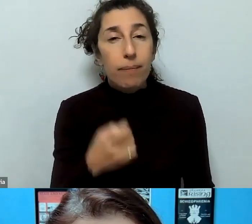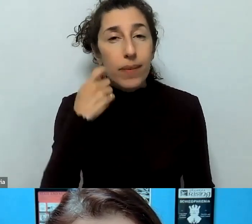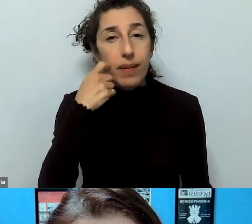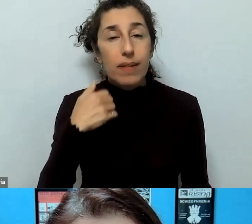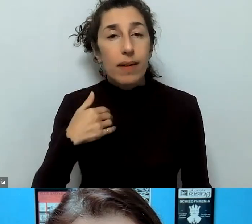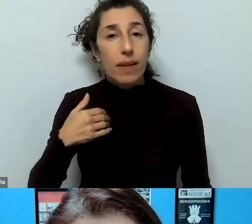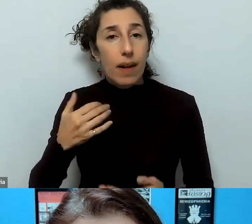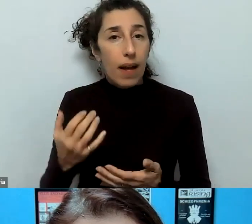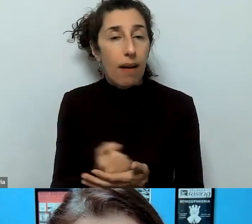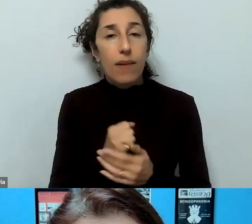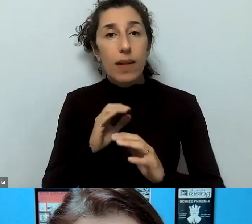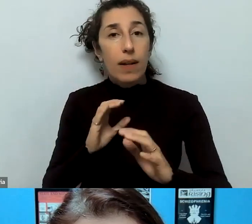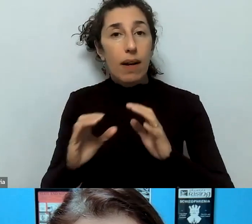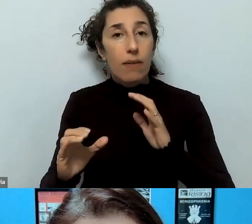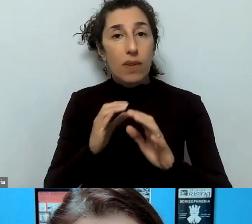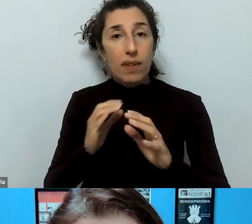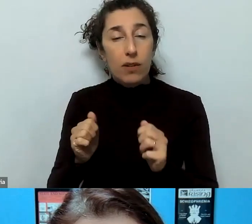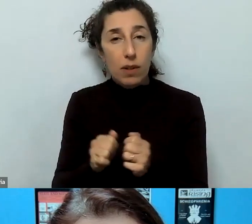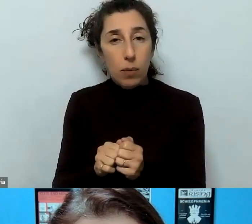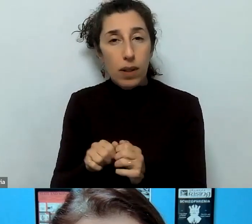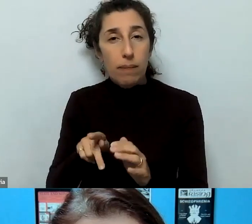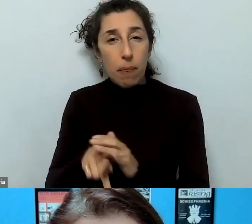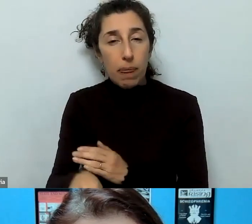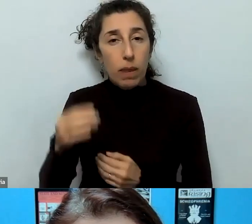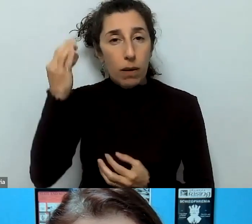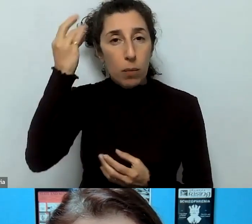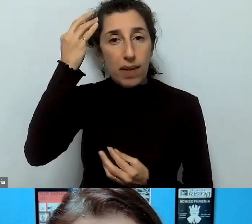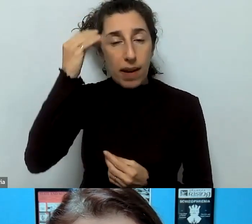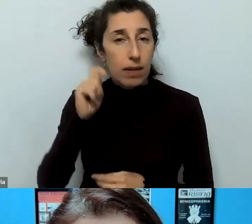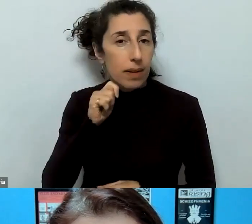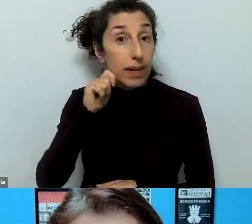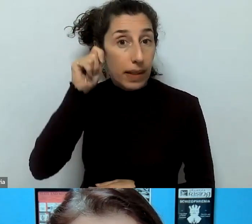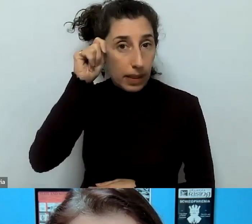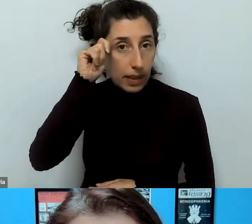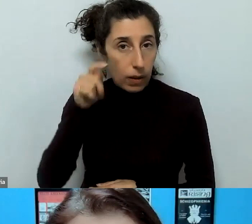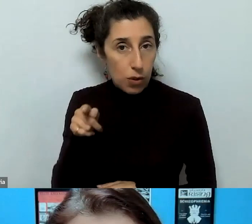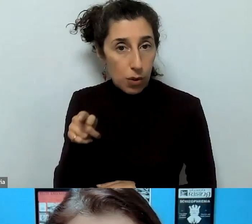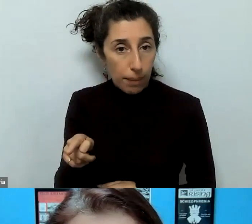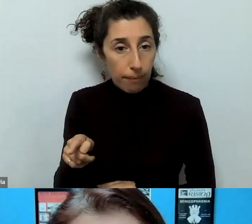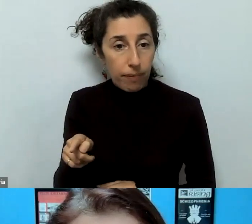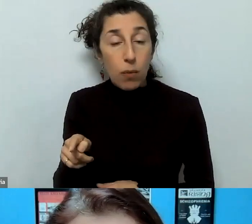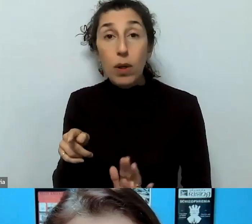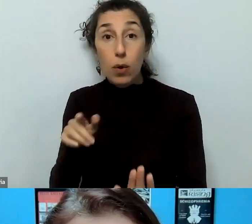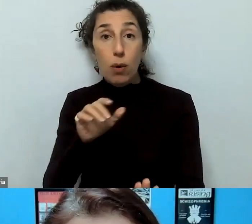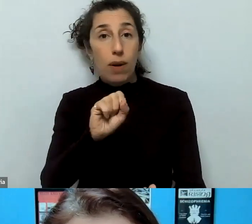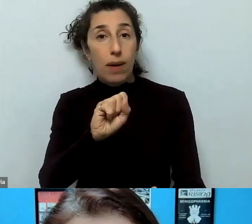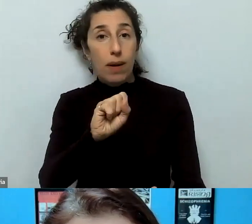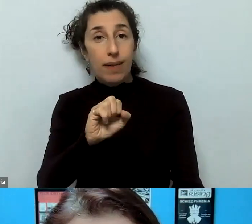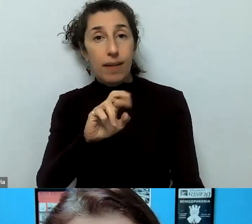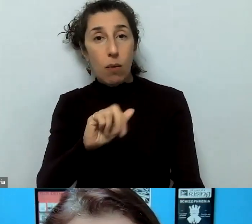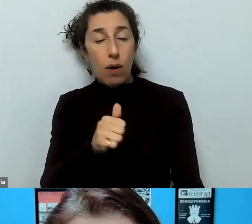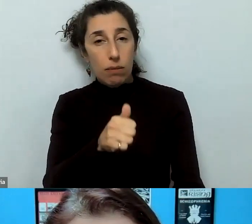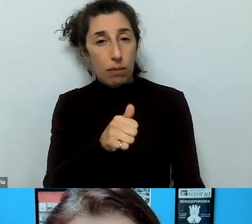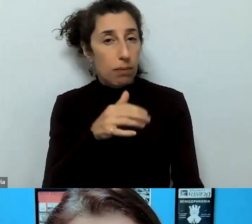con un adolescente que tenía pensamientos de suicidio con niños. Y Sara es